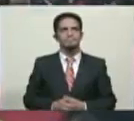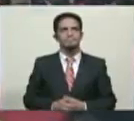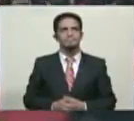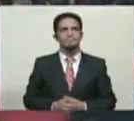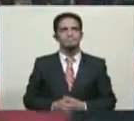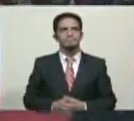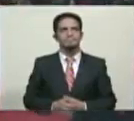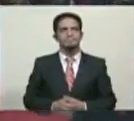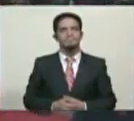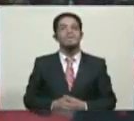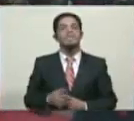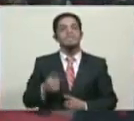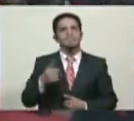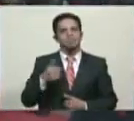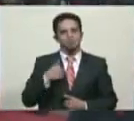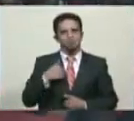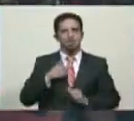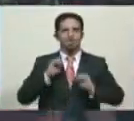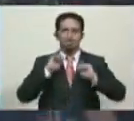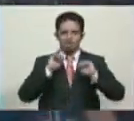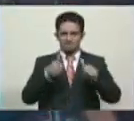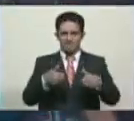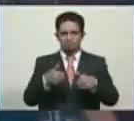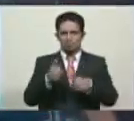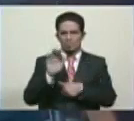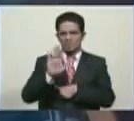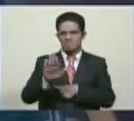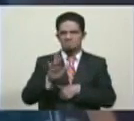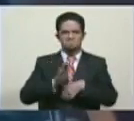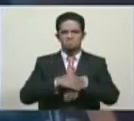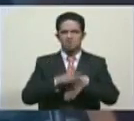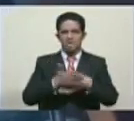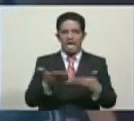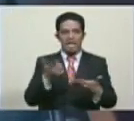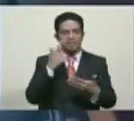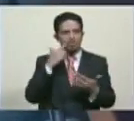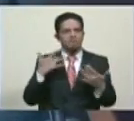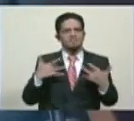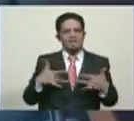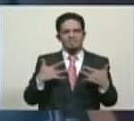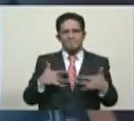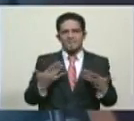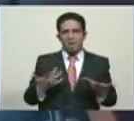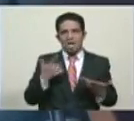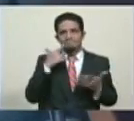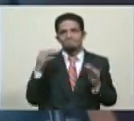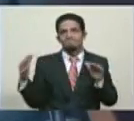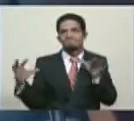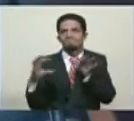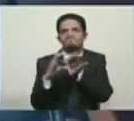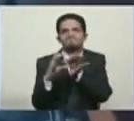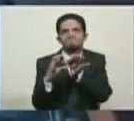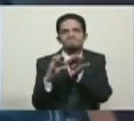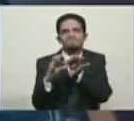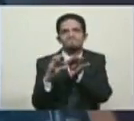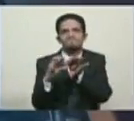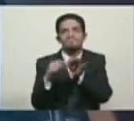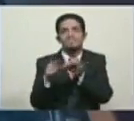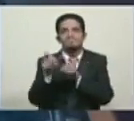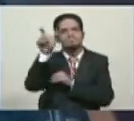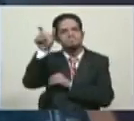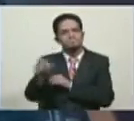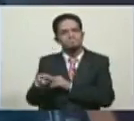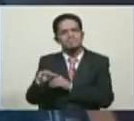Lo hago con el sentimiento que me une y que nos une a este gran ser